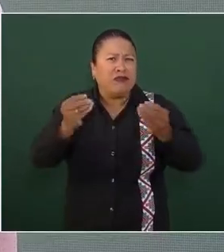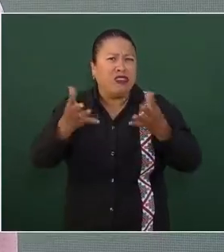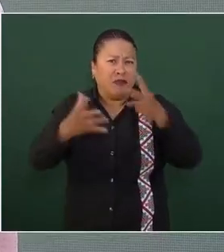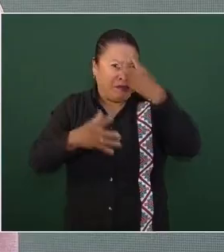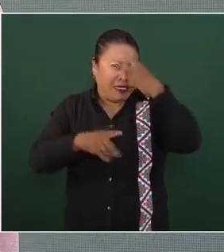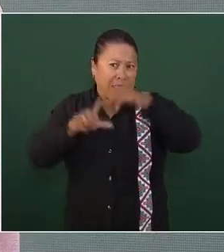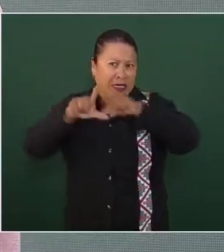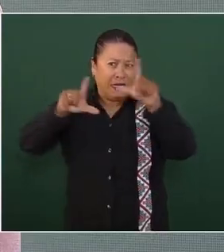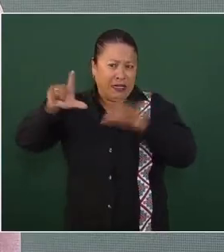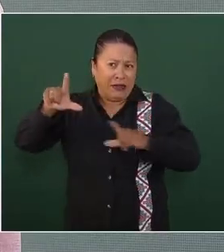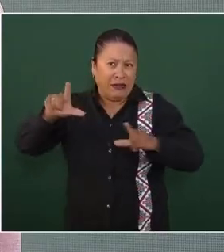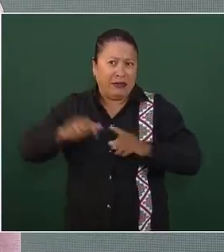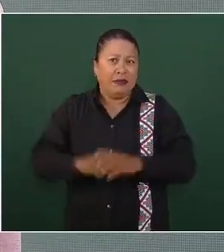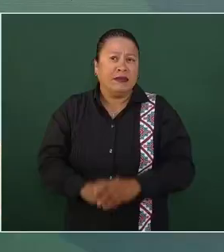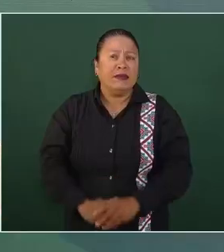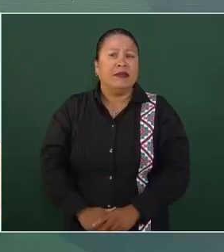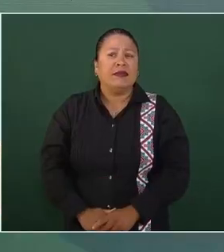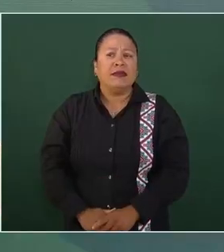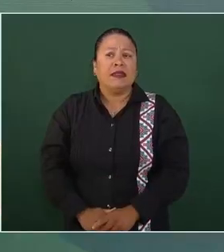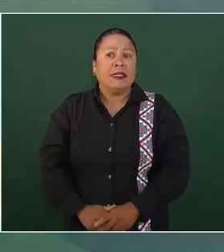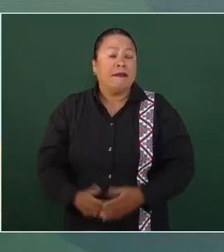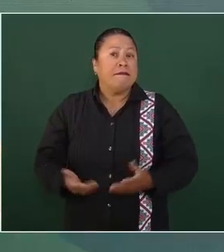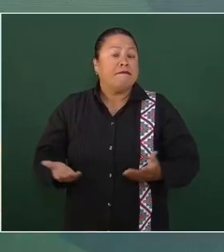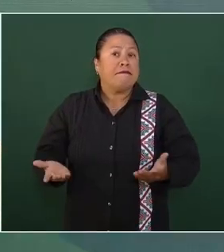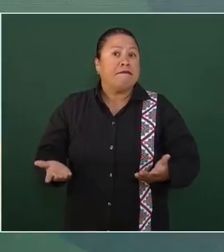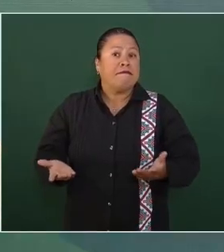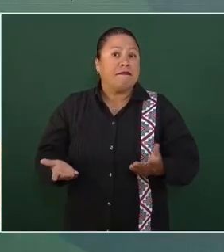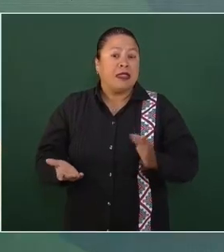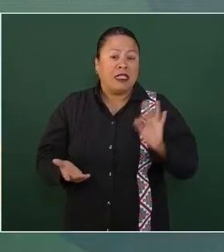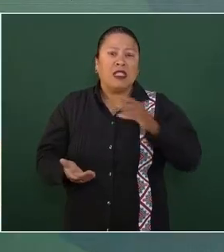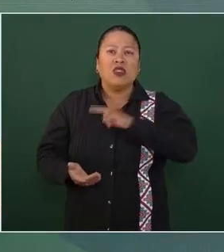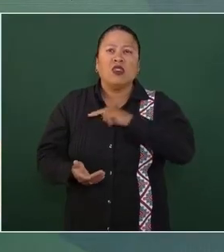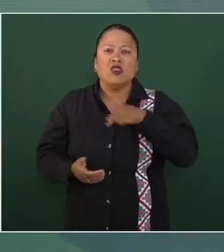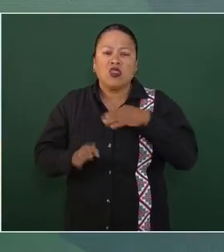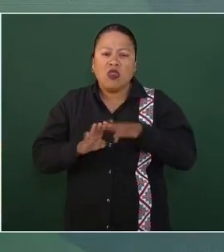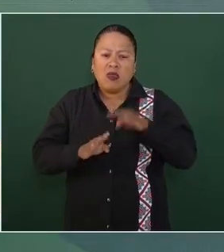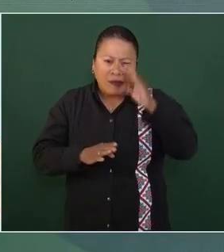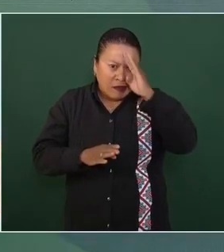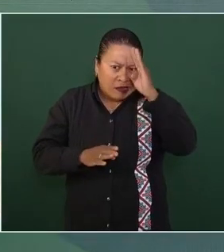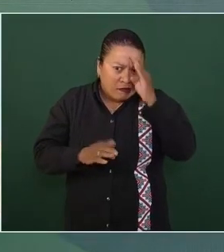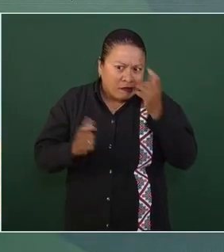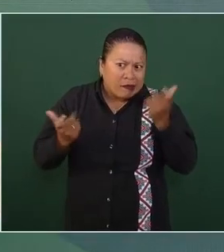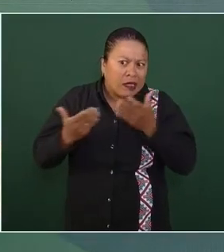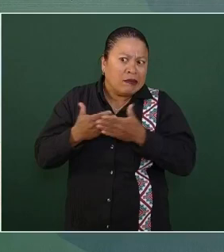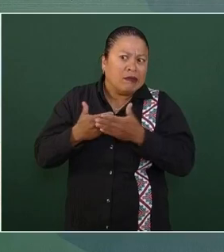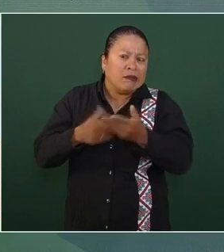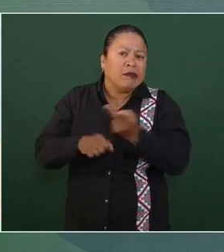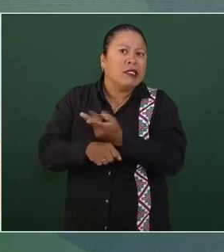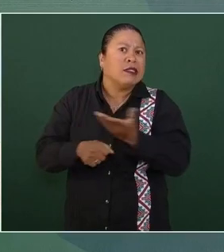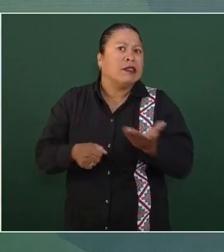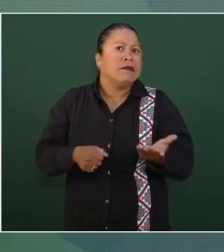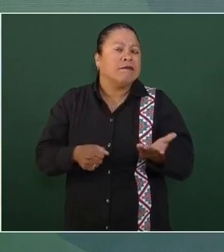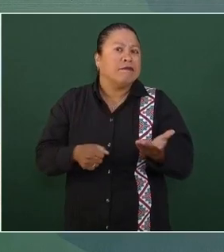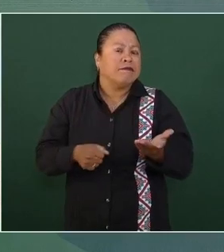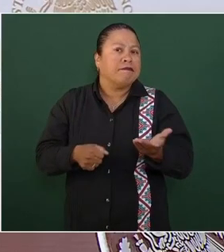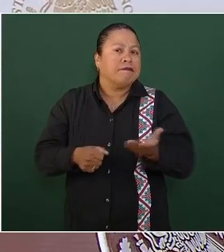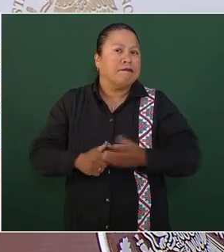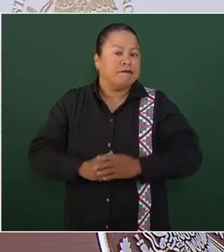haciendo si no fuésemos consecuentes si